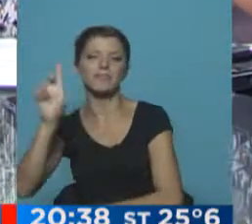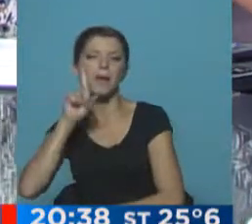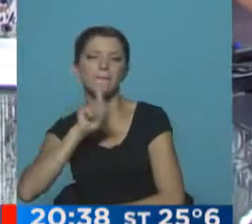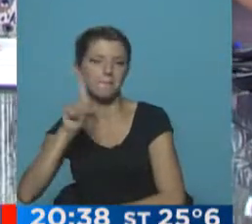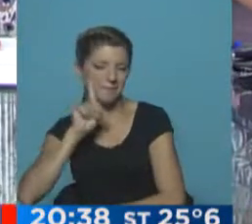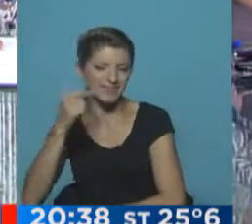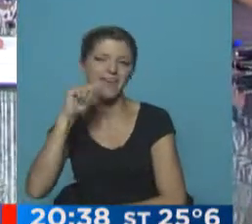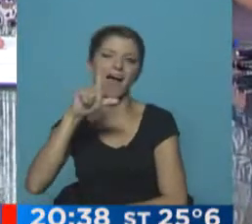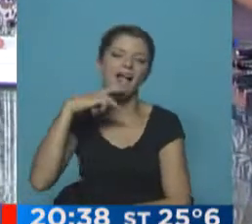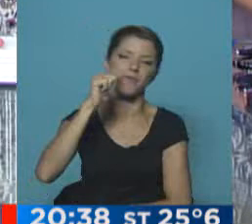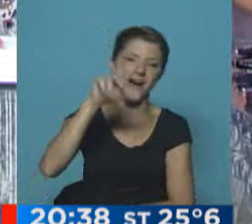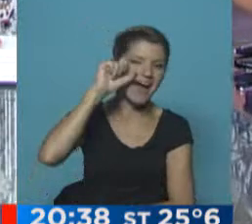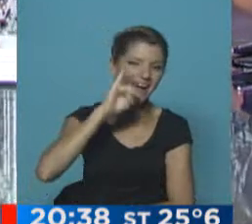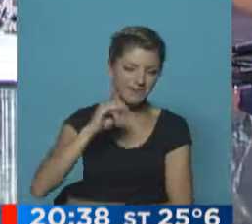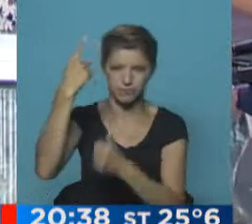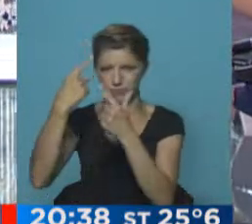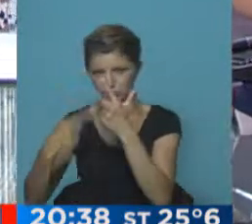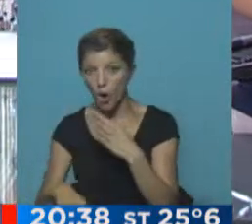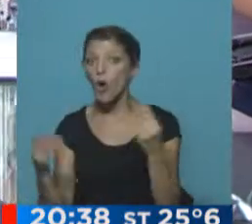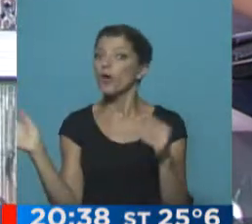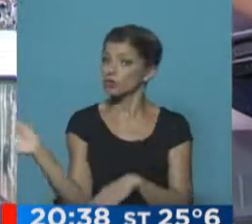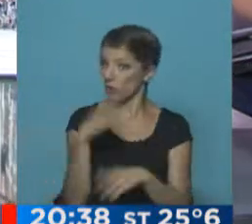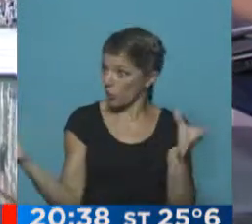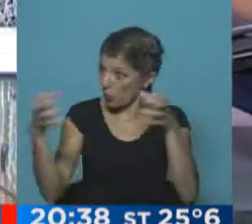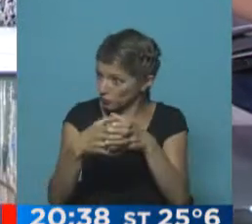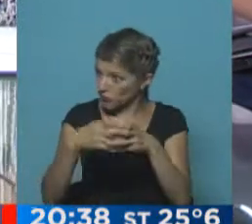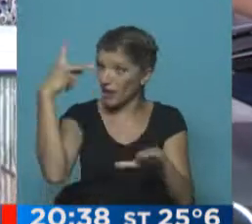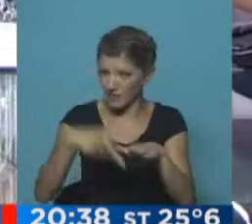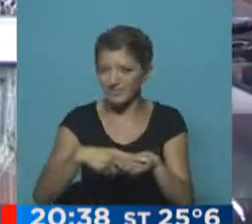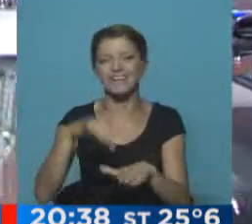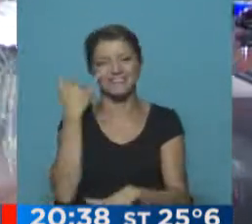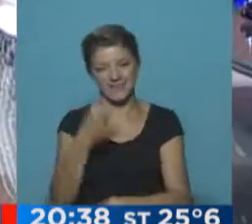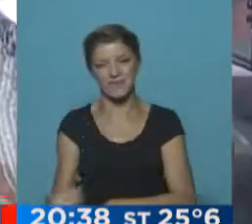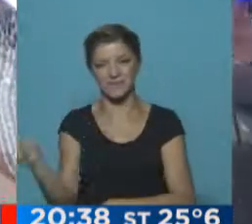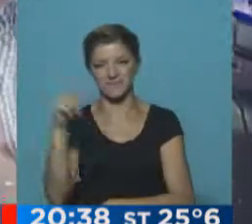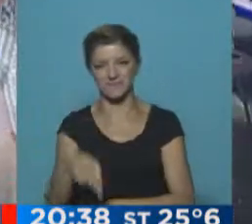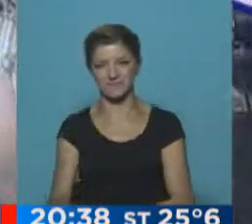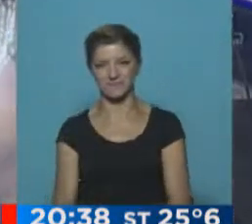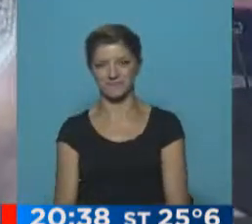estaba músicos, Claudia Puyó. Bueno. Vamos juntos a la pausa nosotros. Y volvemos en un Ahí ratito. Está, ya estamos.